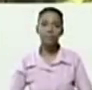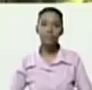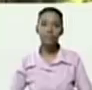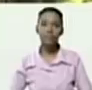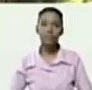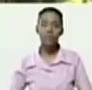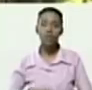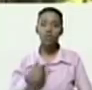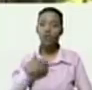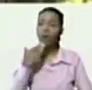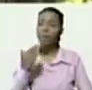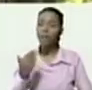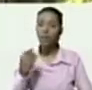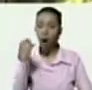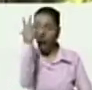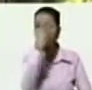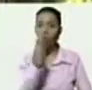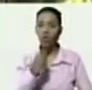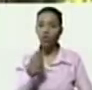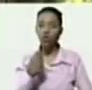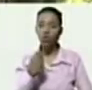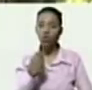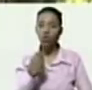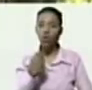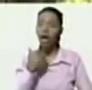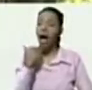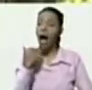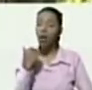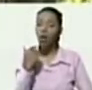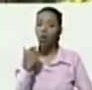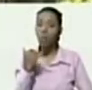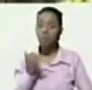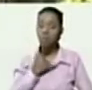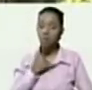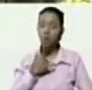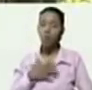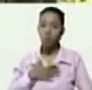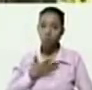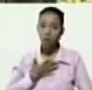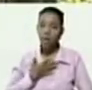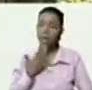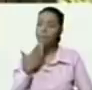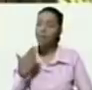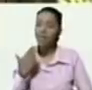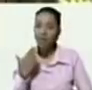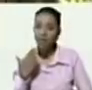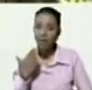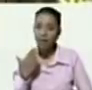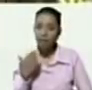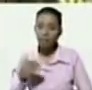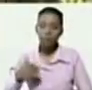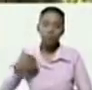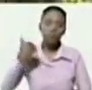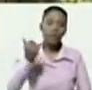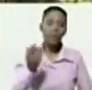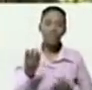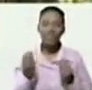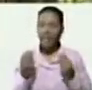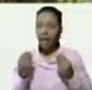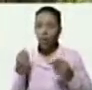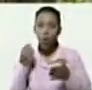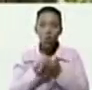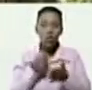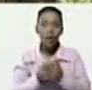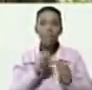Yo le pido a la juventud, si algo uno puede pedir después de tanto tantas luchas,